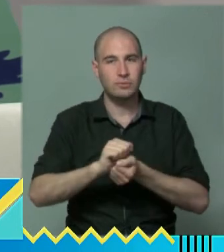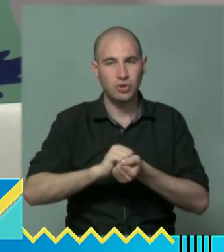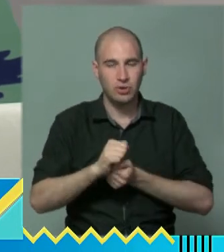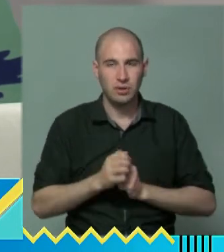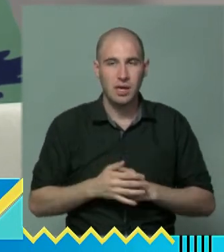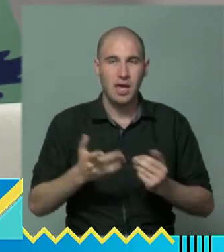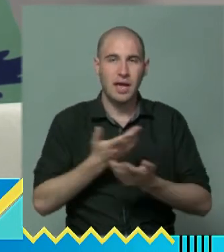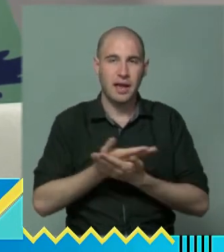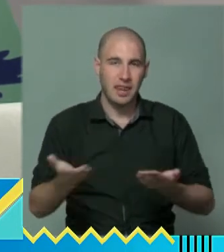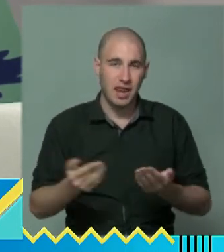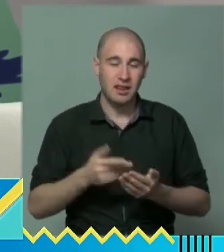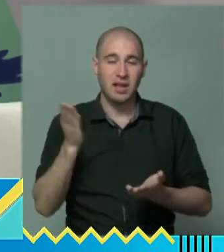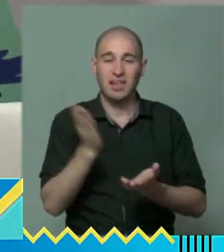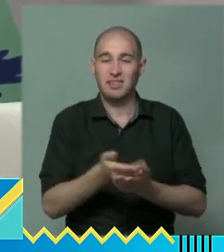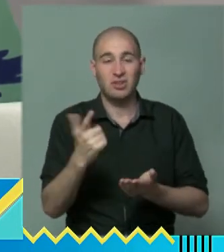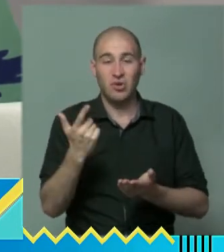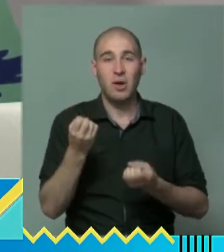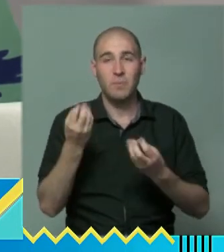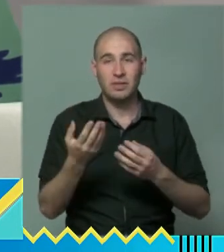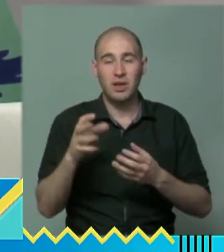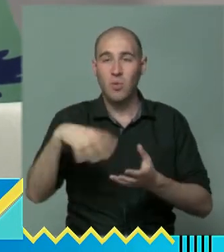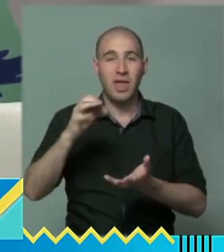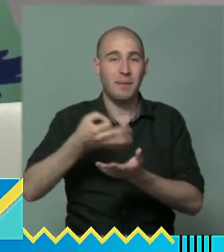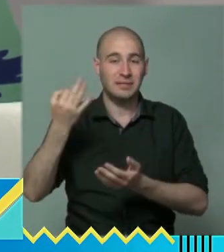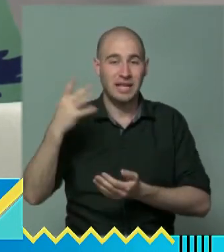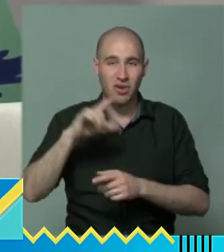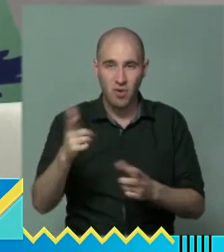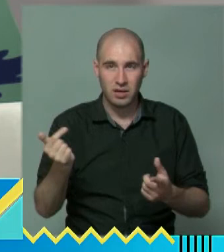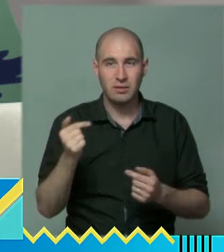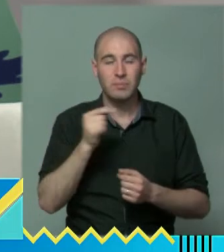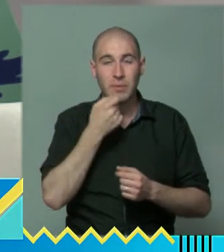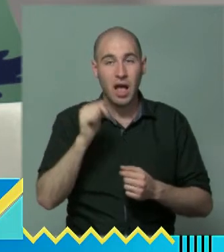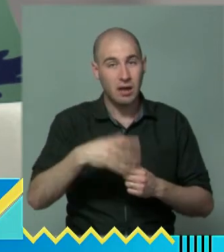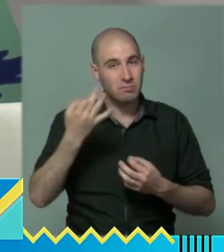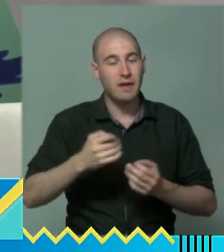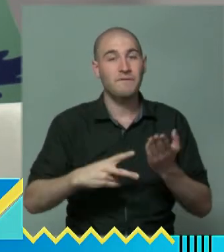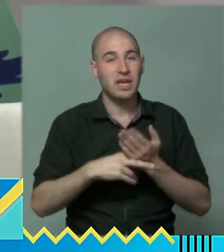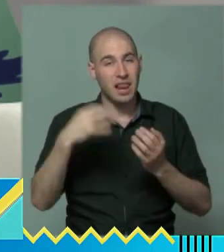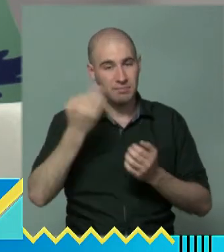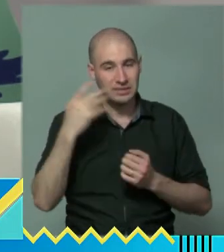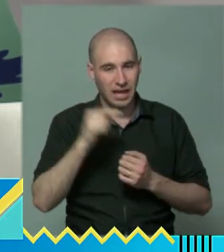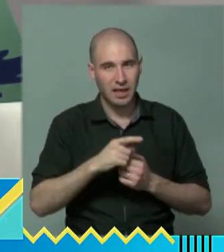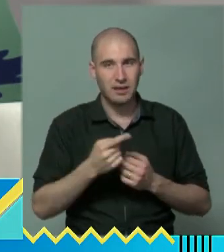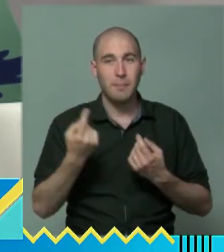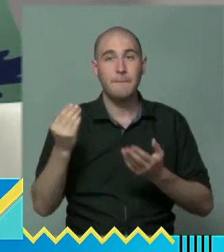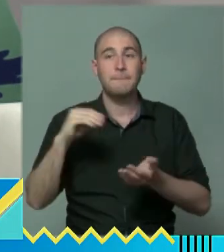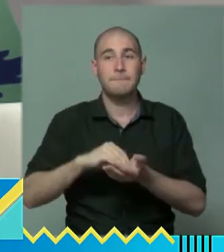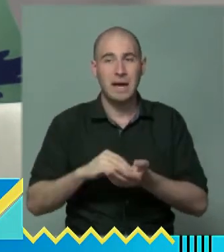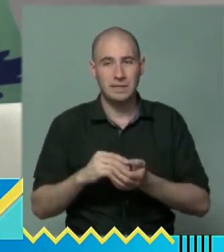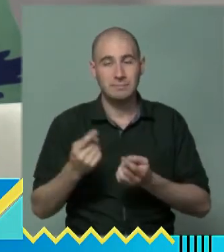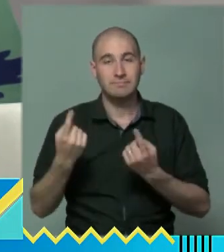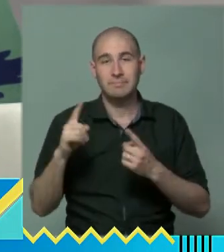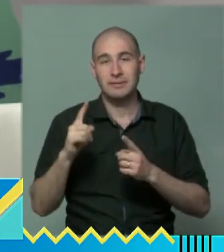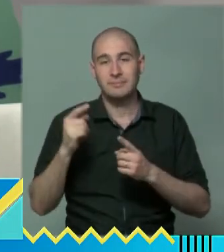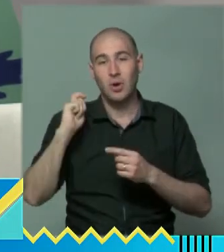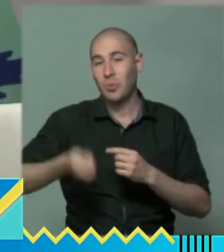Y generalmente quedan impunes porque no tenemos fueros especializados. Como bien lo están haciendo ahora, que tenemos fiscales especializados, más no